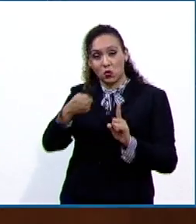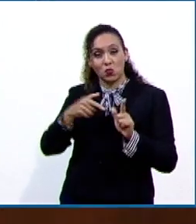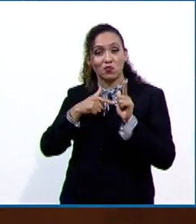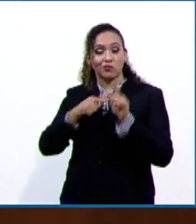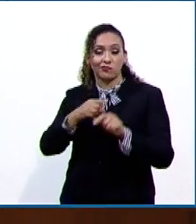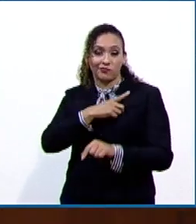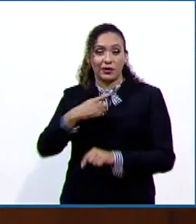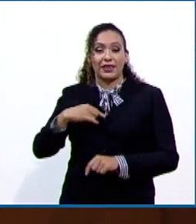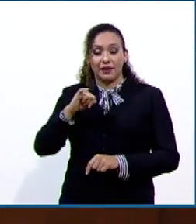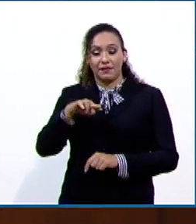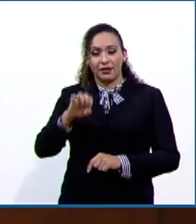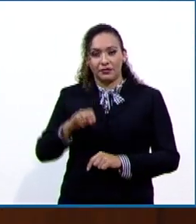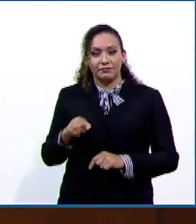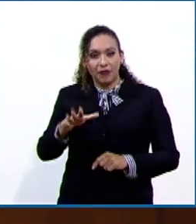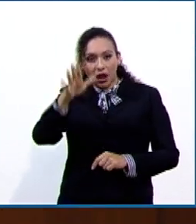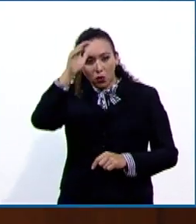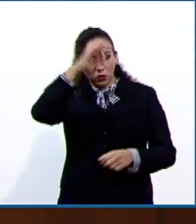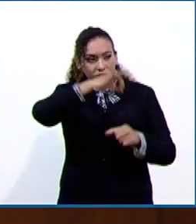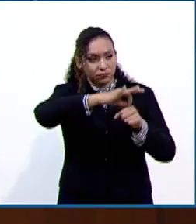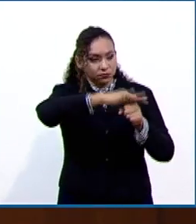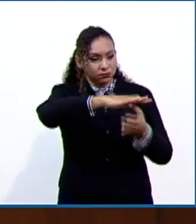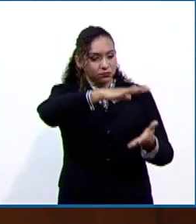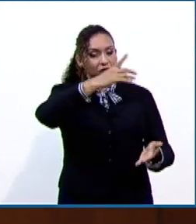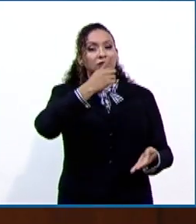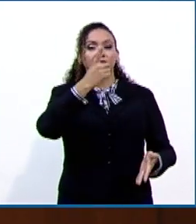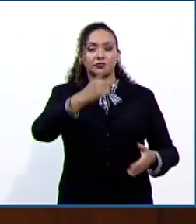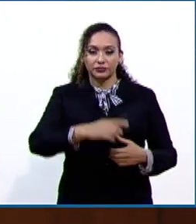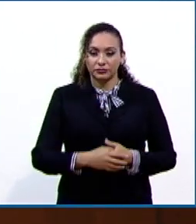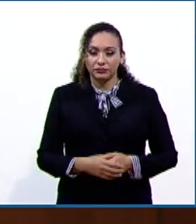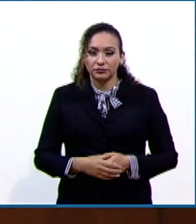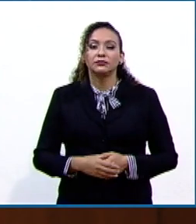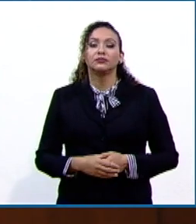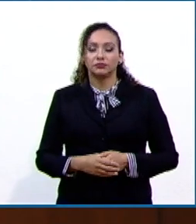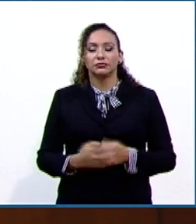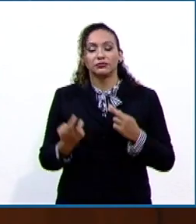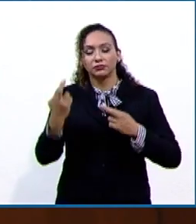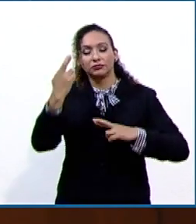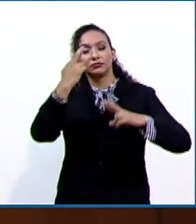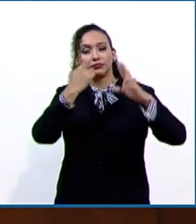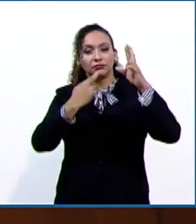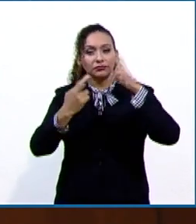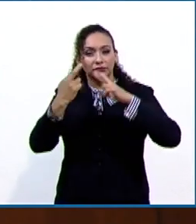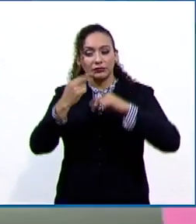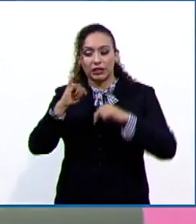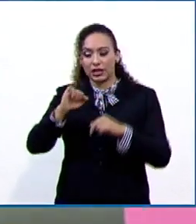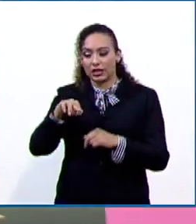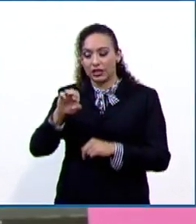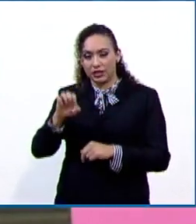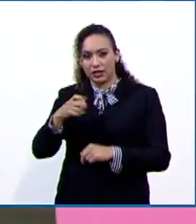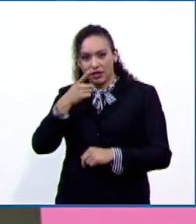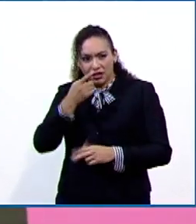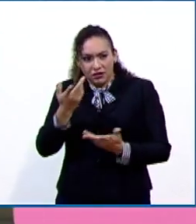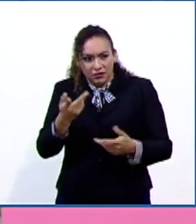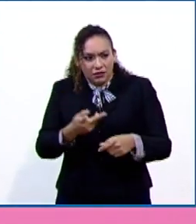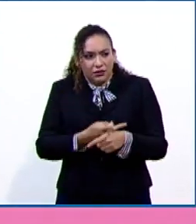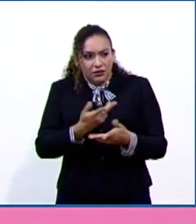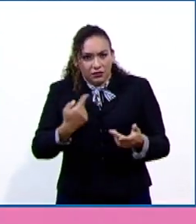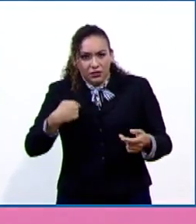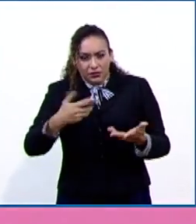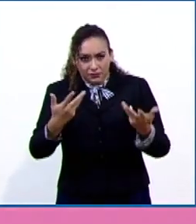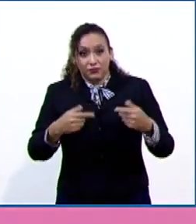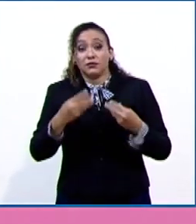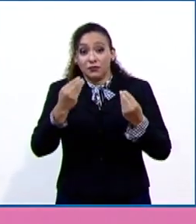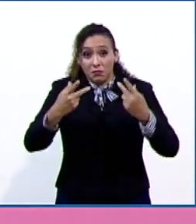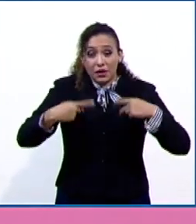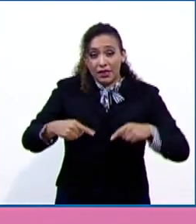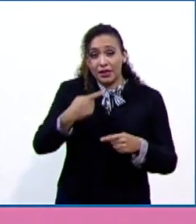Por mayoría de votos, la Sala Superior declaró procedente la acción declarativa solicitada por el INE ante las suspensiones de amparo que